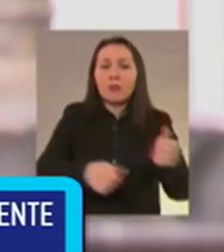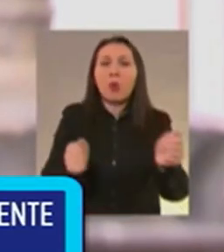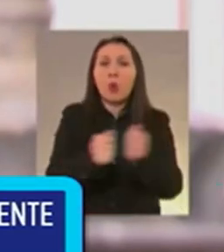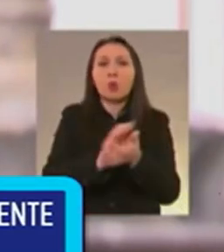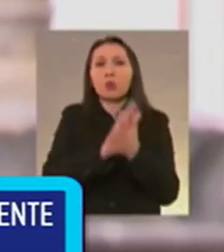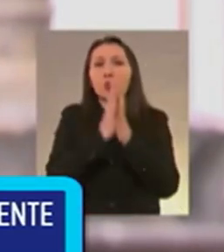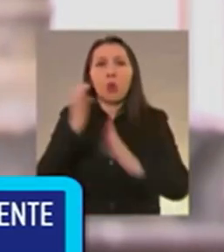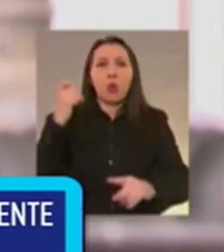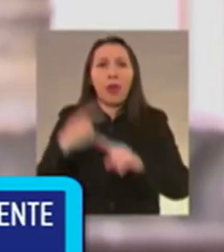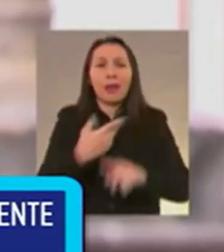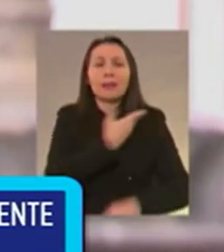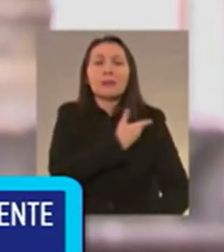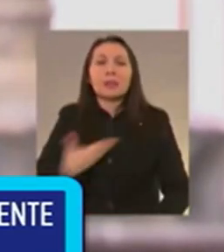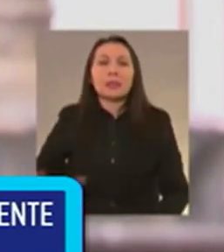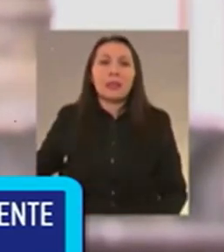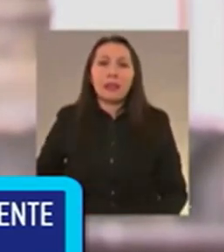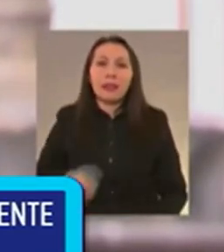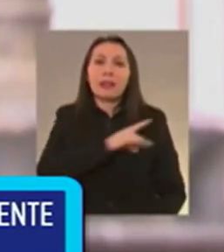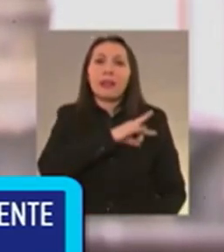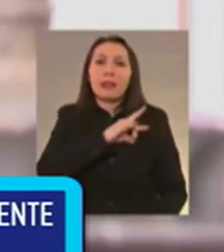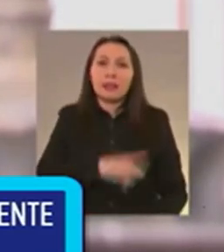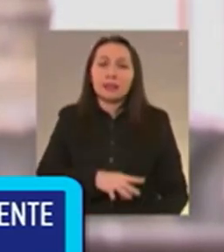todos nuestros ex-presidentes de Chile.